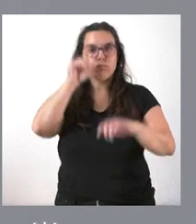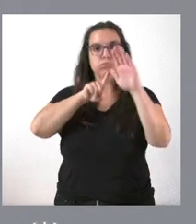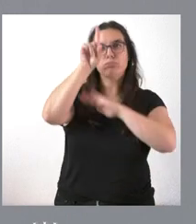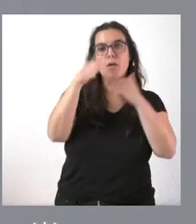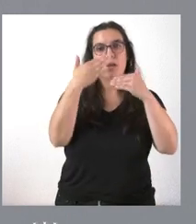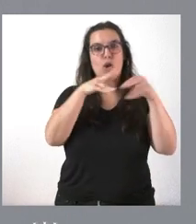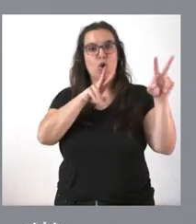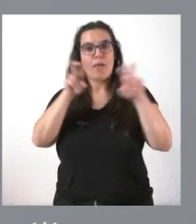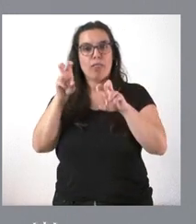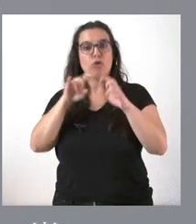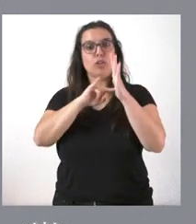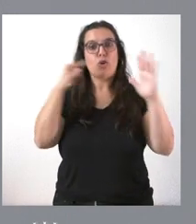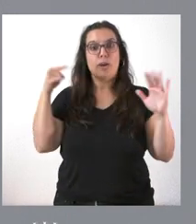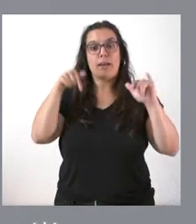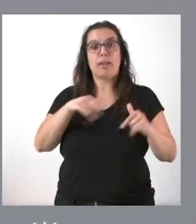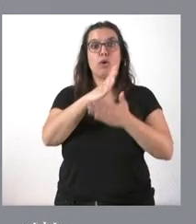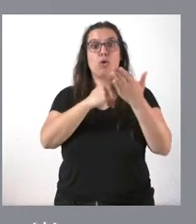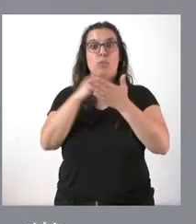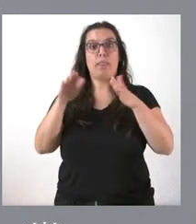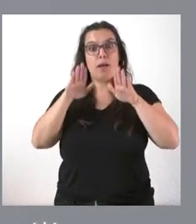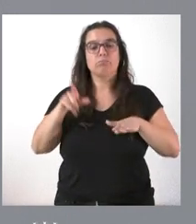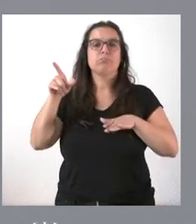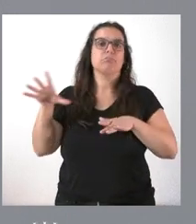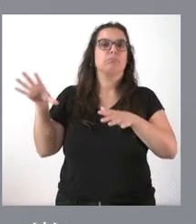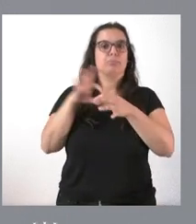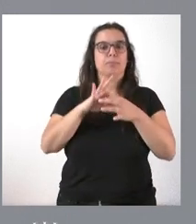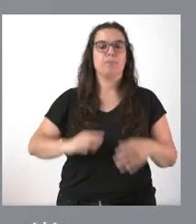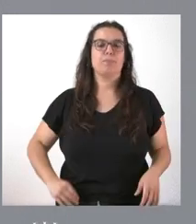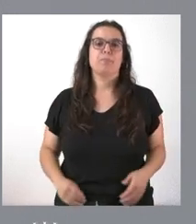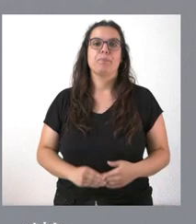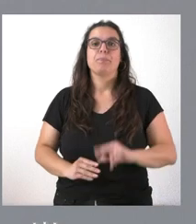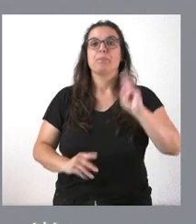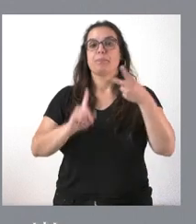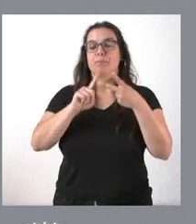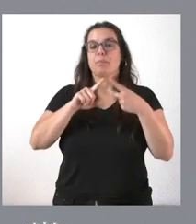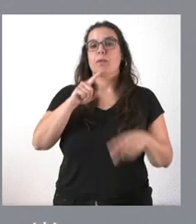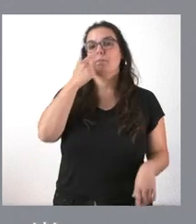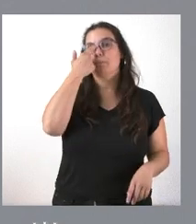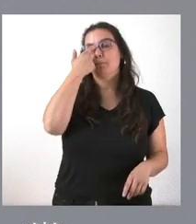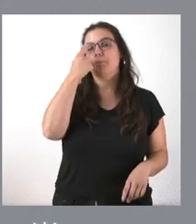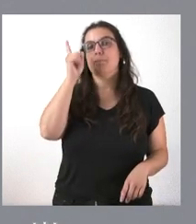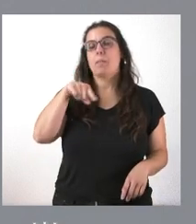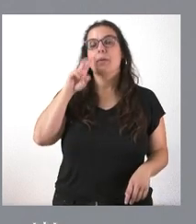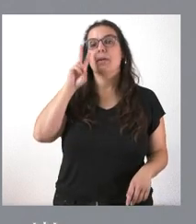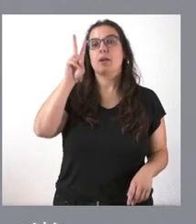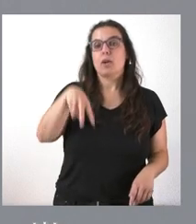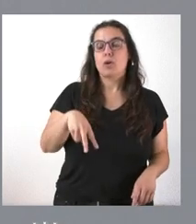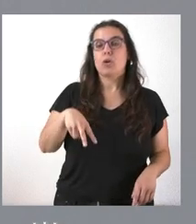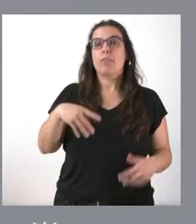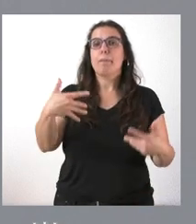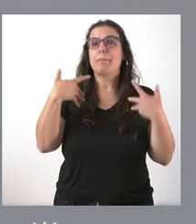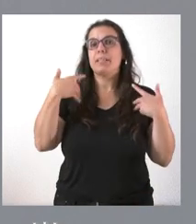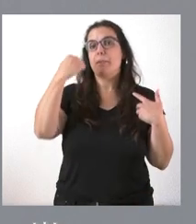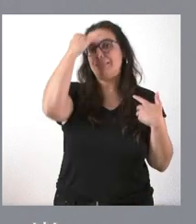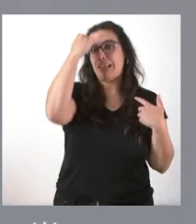innovación y de la tecnología en nuestra comunidad en segundo lugar se extiende el reconocimiento a víctimas del